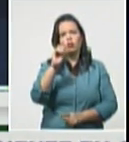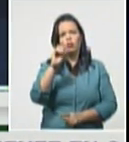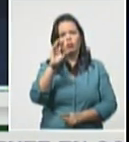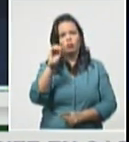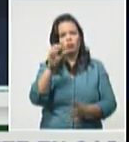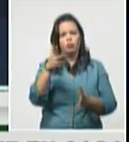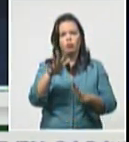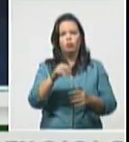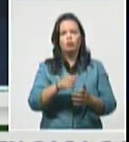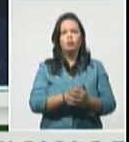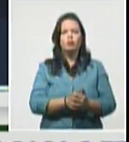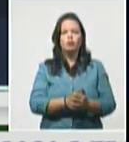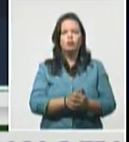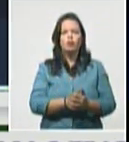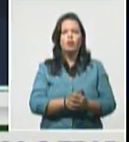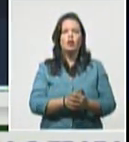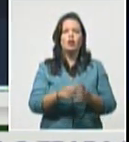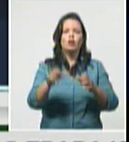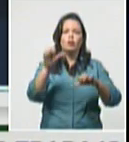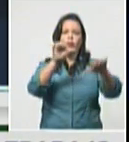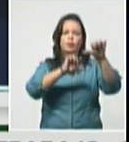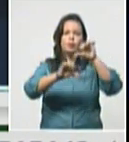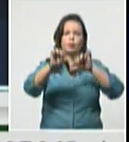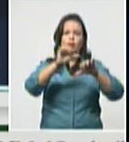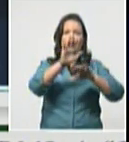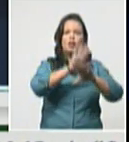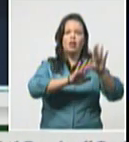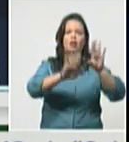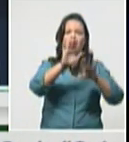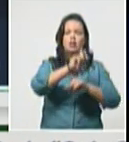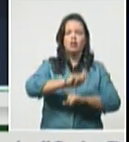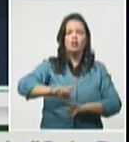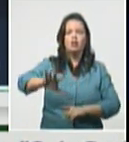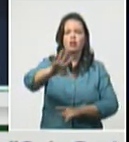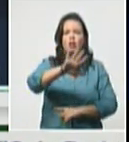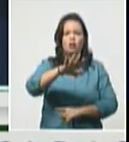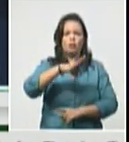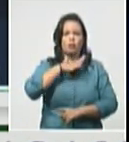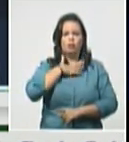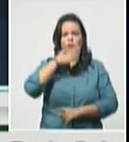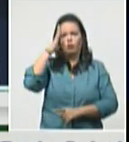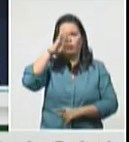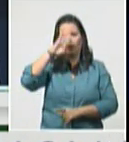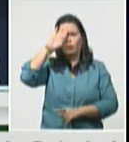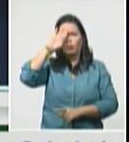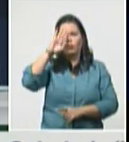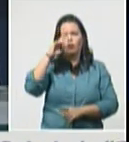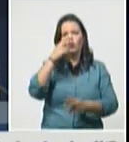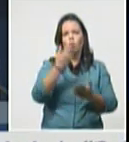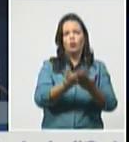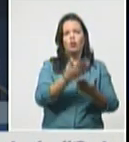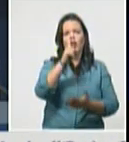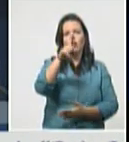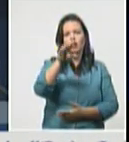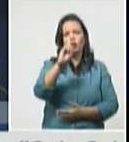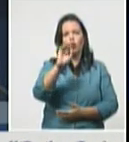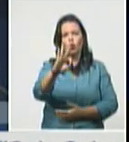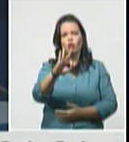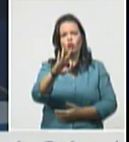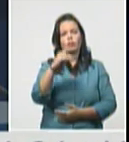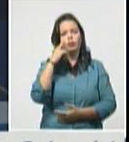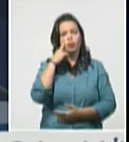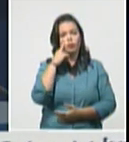de la Defensa Civil de nuestro país 108 muestras. Como resultado del análisis de